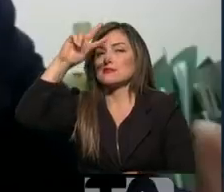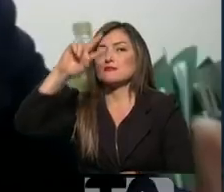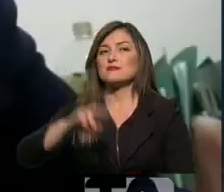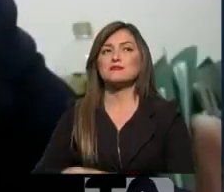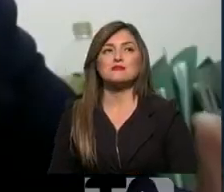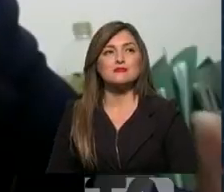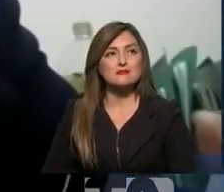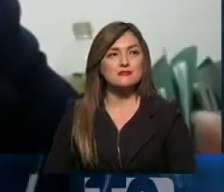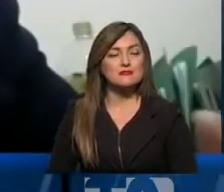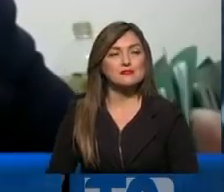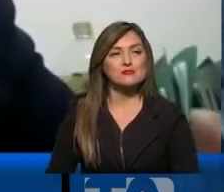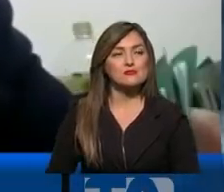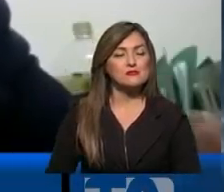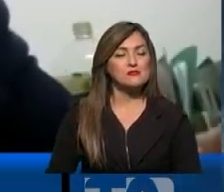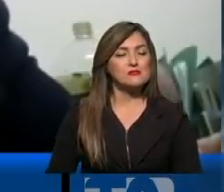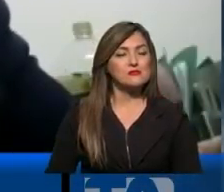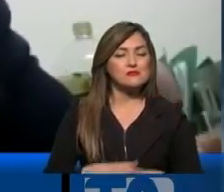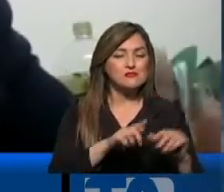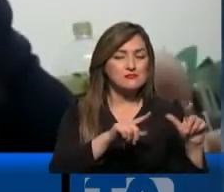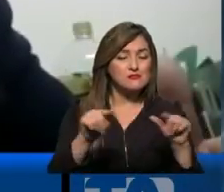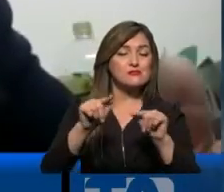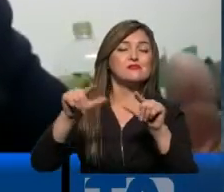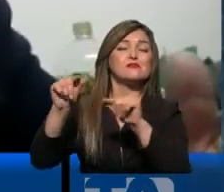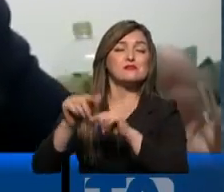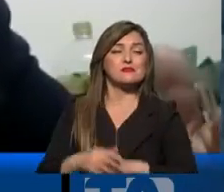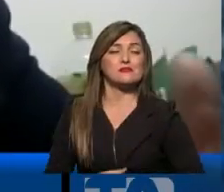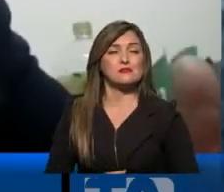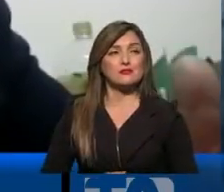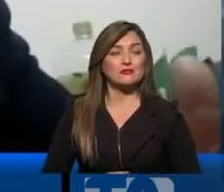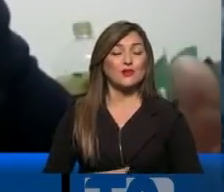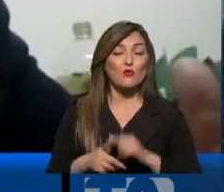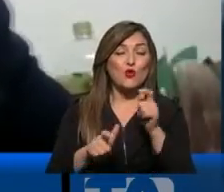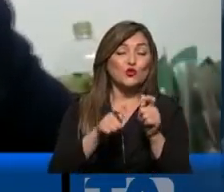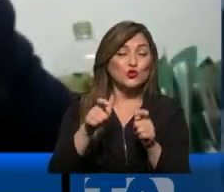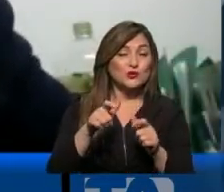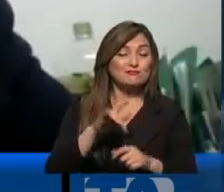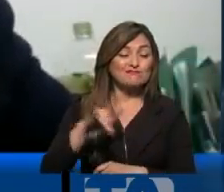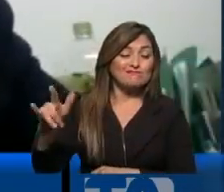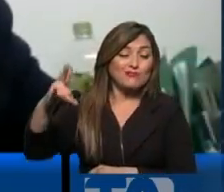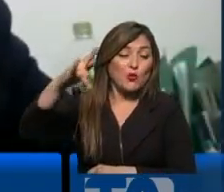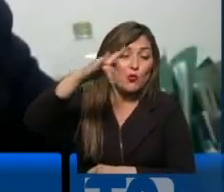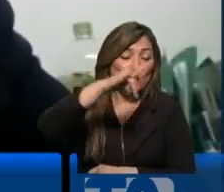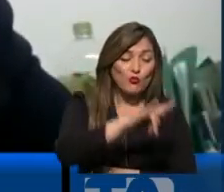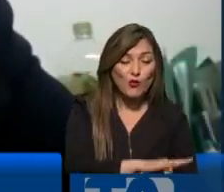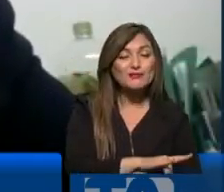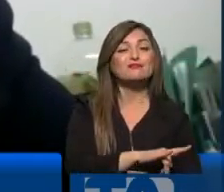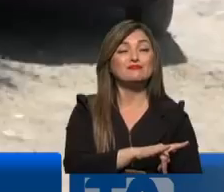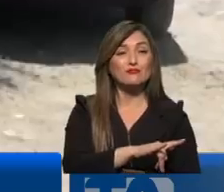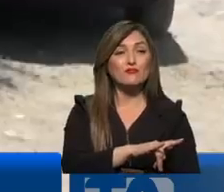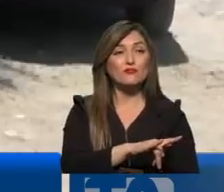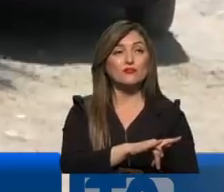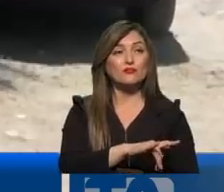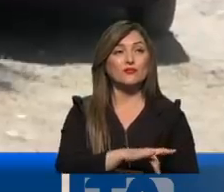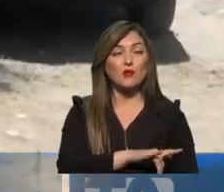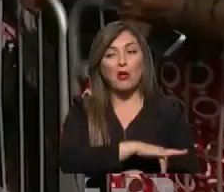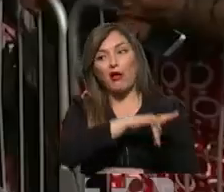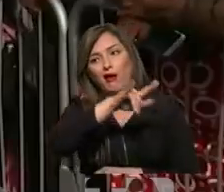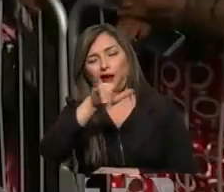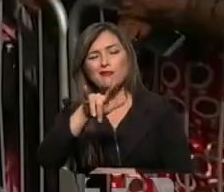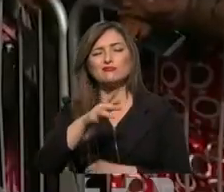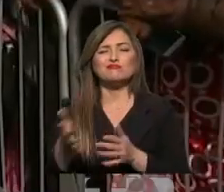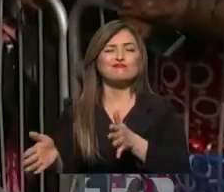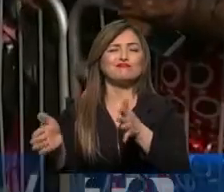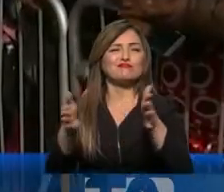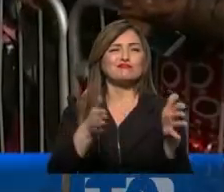mexicano. Una ola de reinmigración, porque estamos viendo que los migrantes retornados son los que han vuelto a reinmigrar. La Oficina de Aduanas y